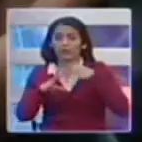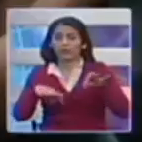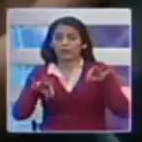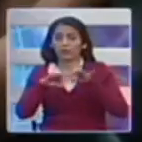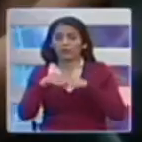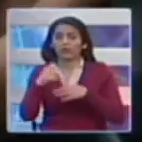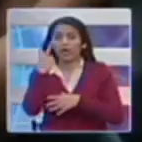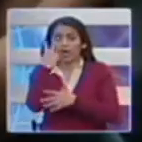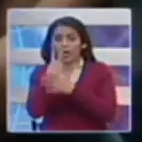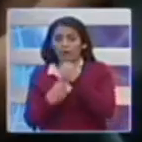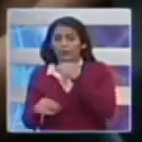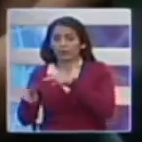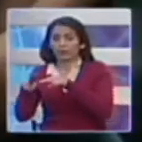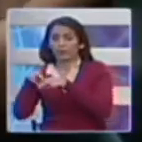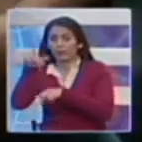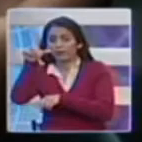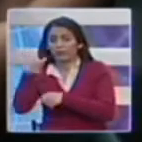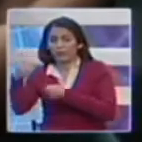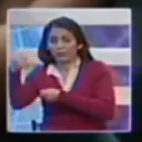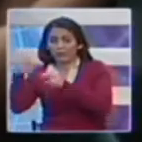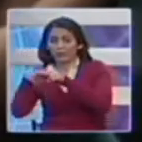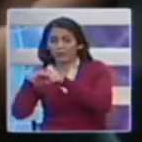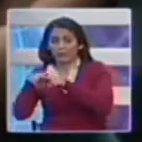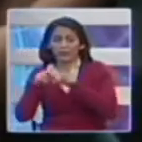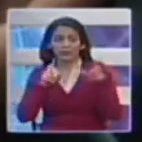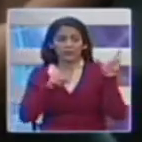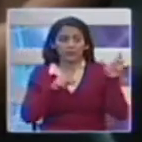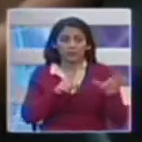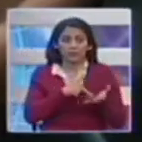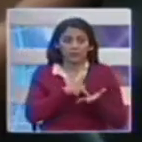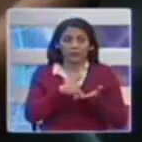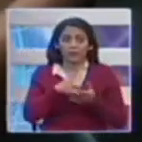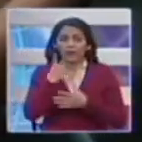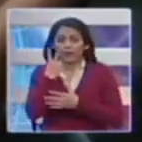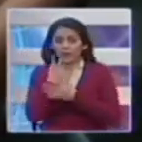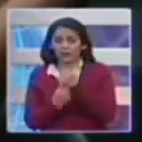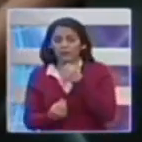cuentas de dinero electrónico en sus celulares. Cristina Cabezas, Telerama Noticias.